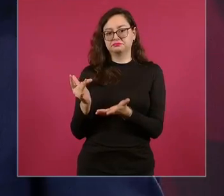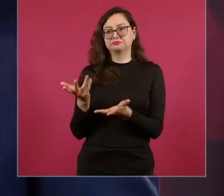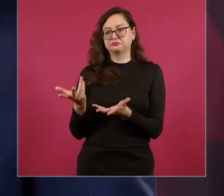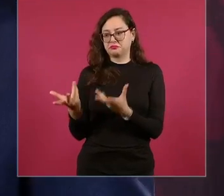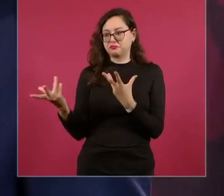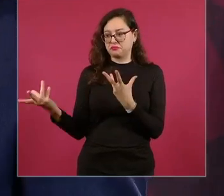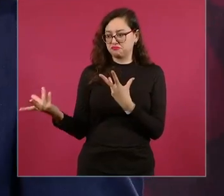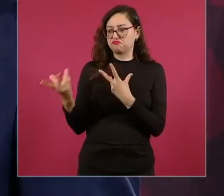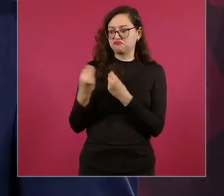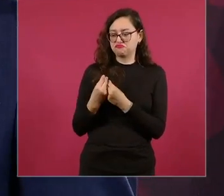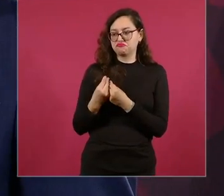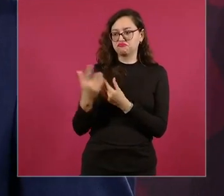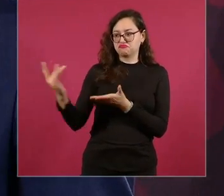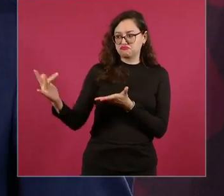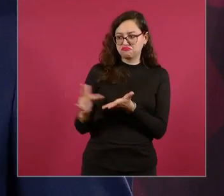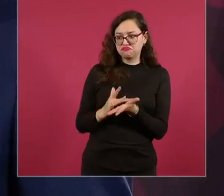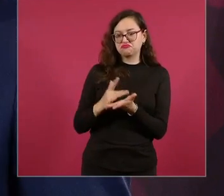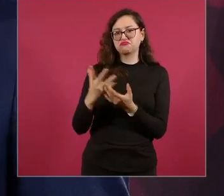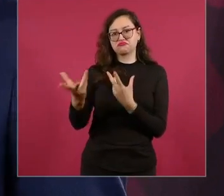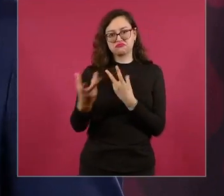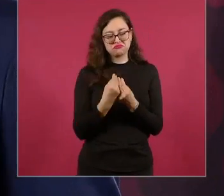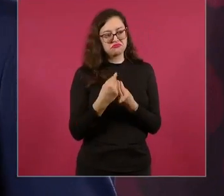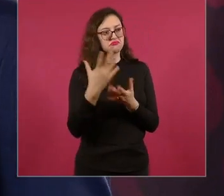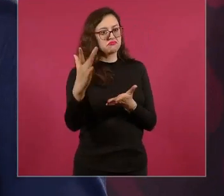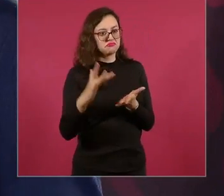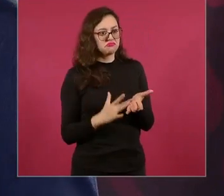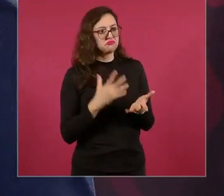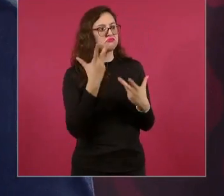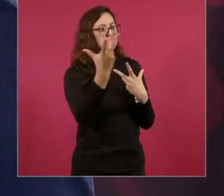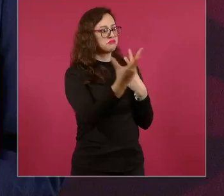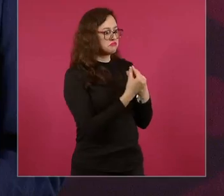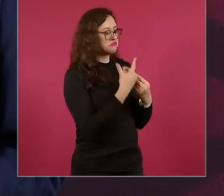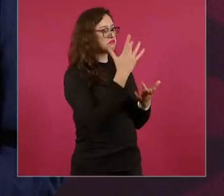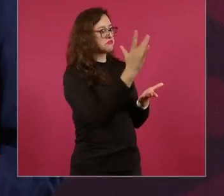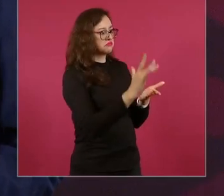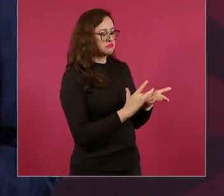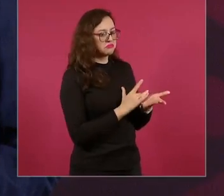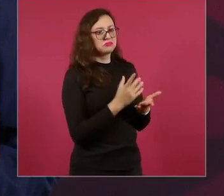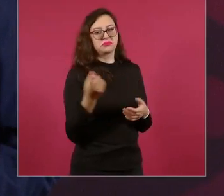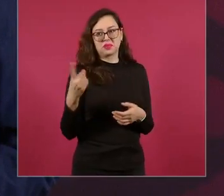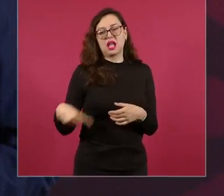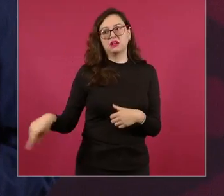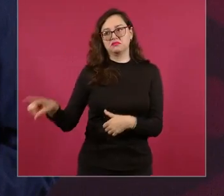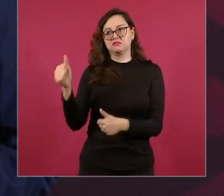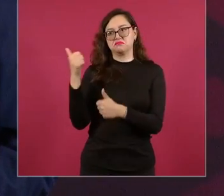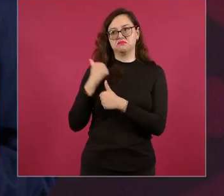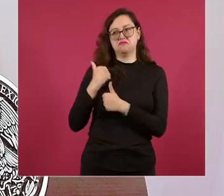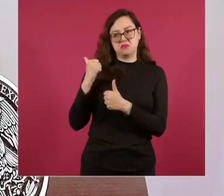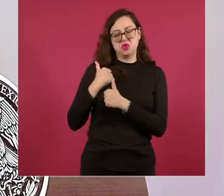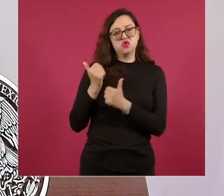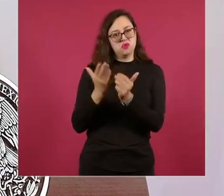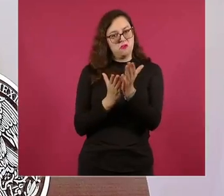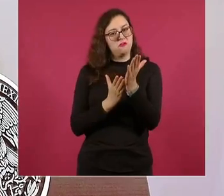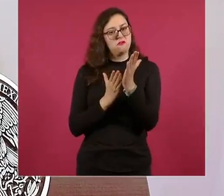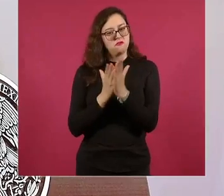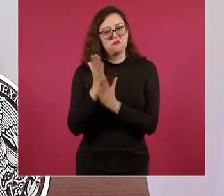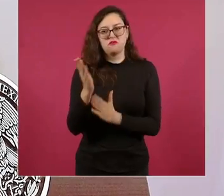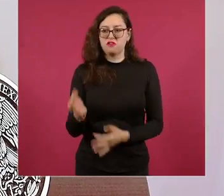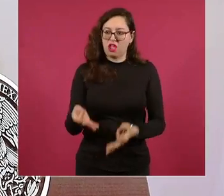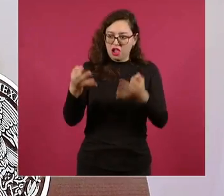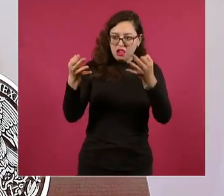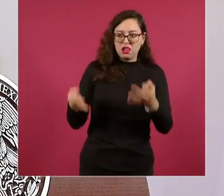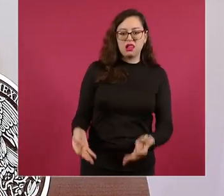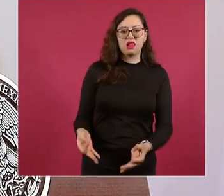cuenta con el respaldo leal de las Fuerzas